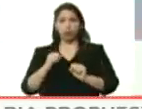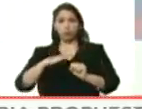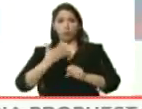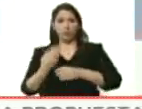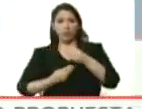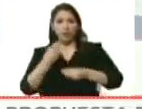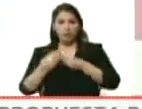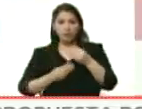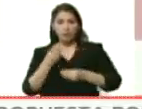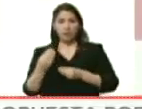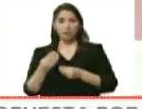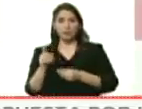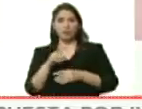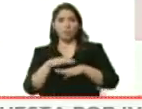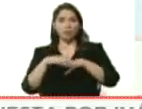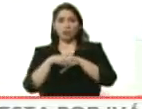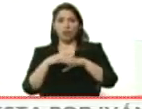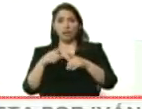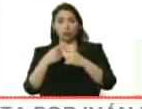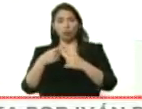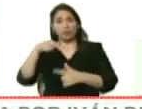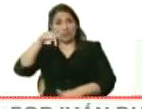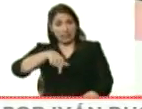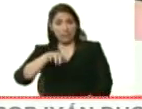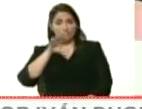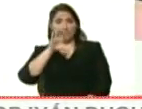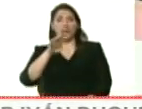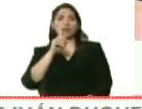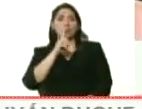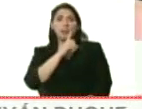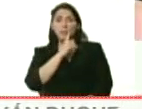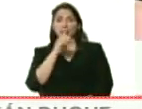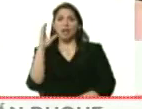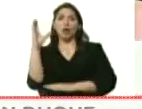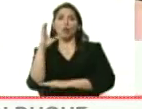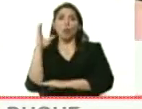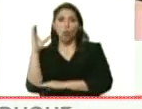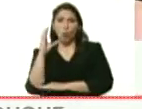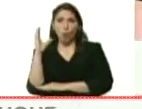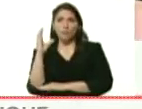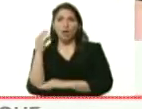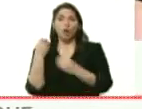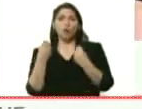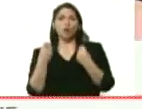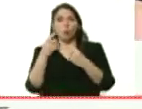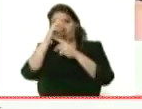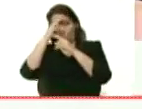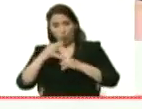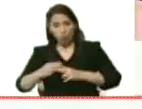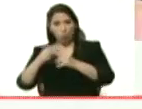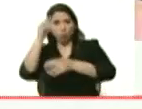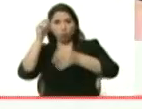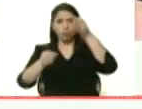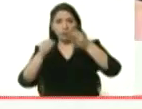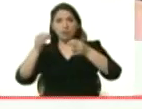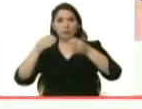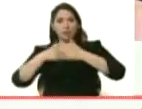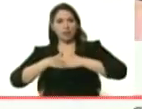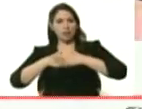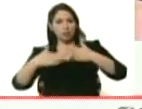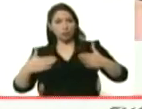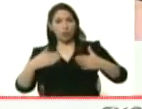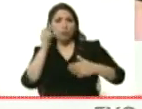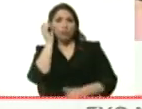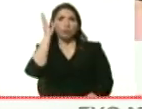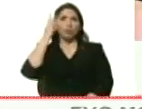hacerse inexpugnable. Esta nación se llamaría Colombia, como un tributo de justicia y gratitud al